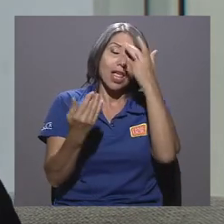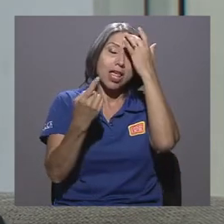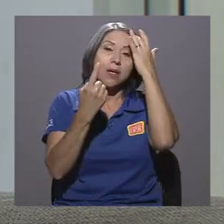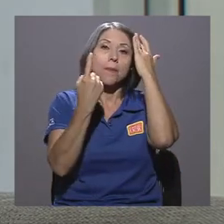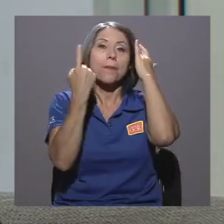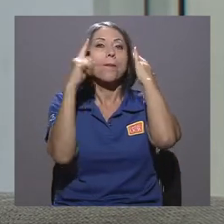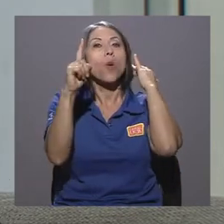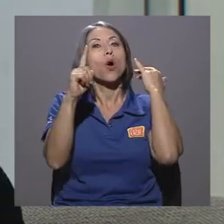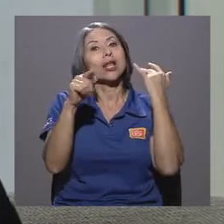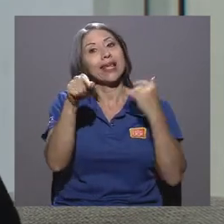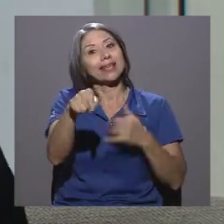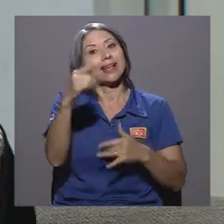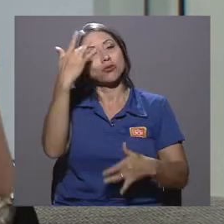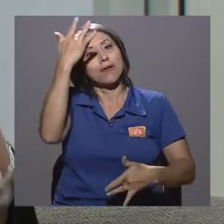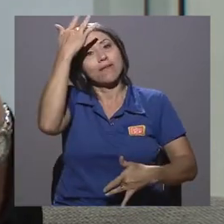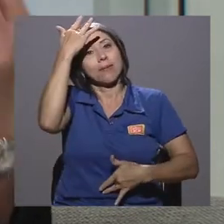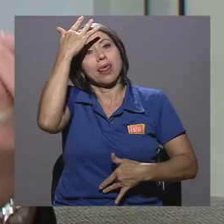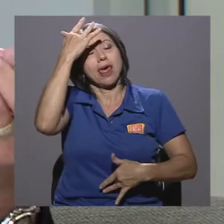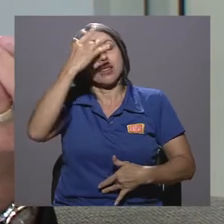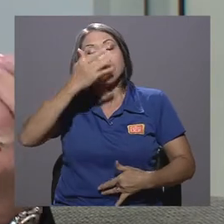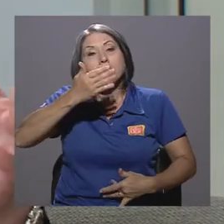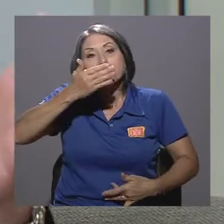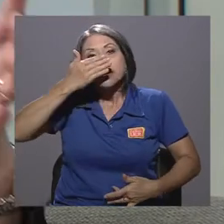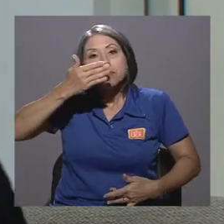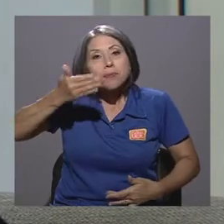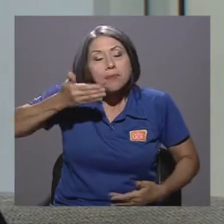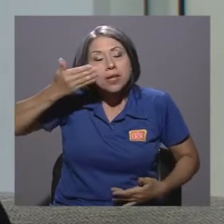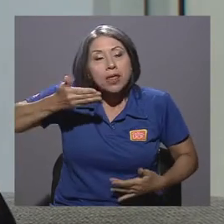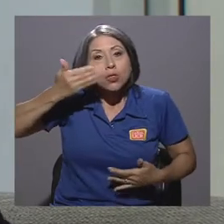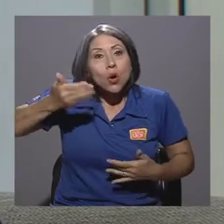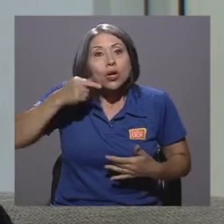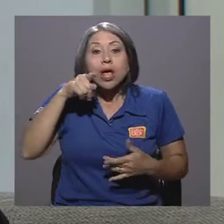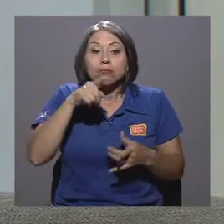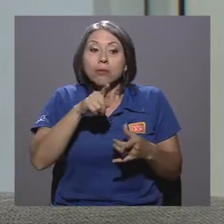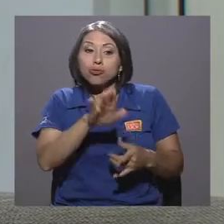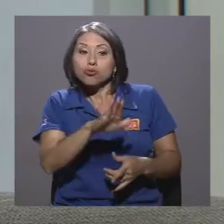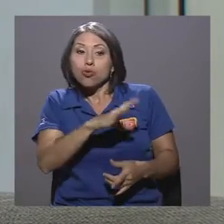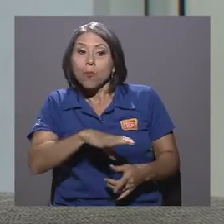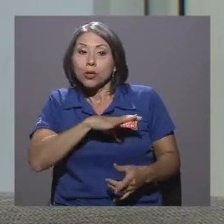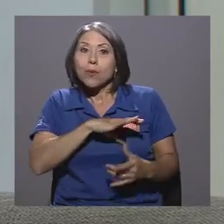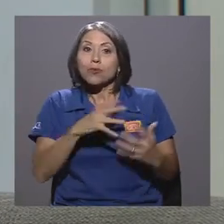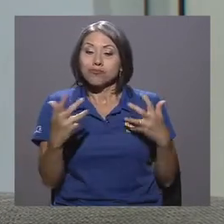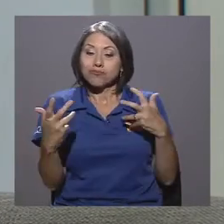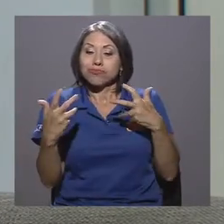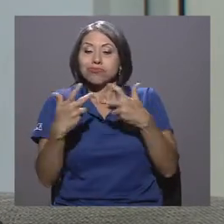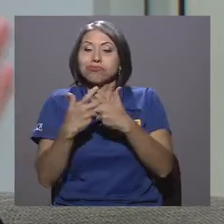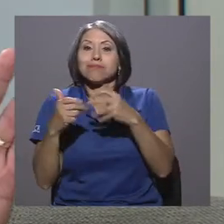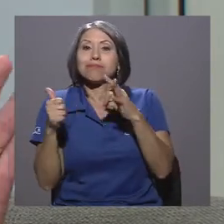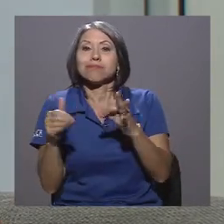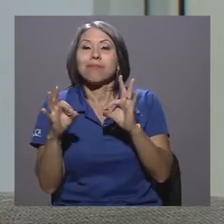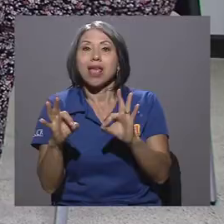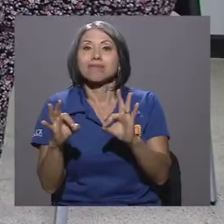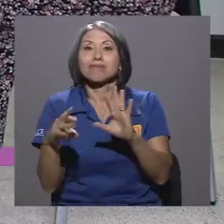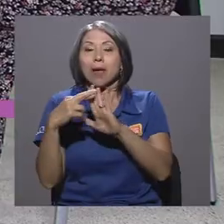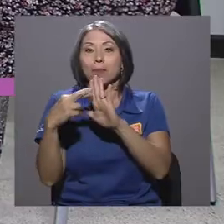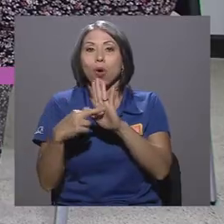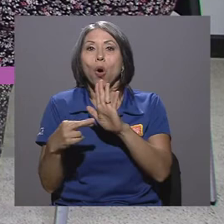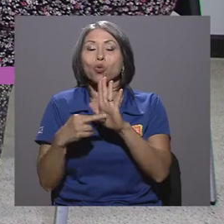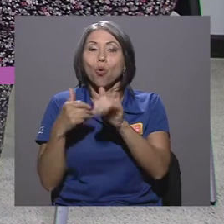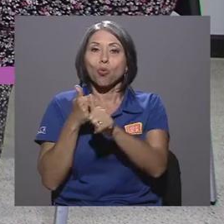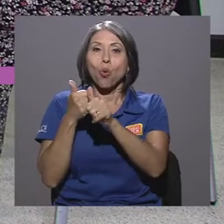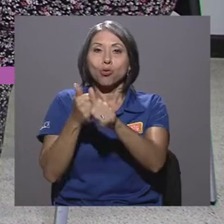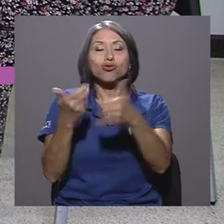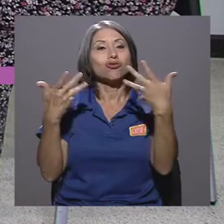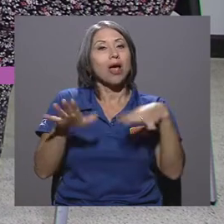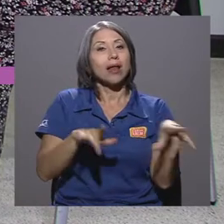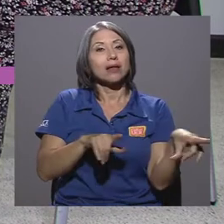una enfermedad de tipo respiratorio, se acopla muy bien a los protocolos que ya tenemos. Ahora es